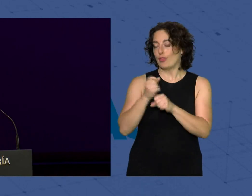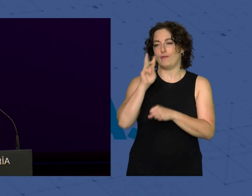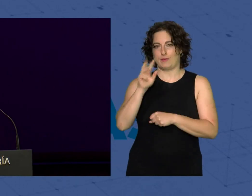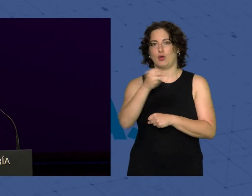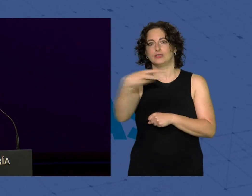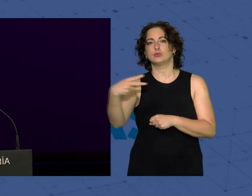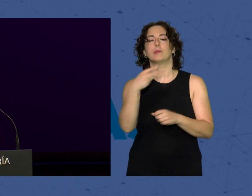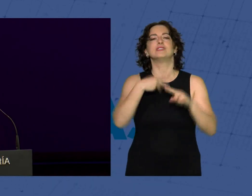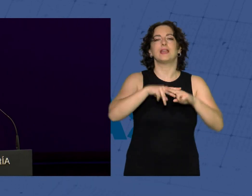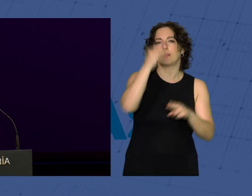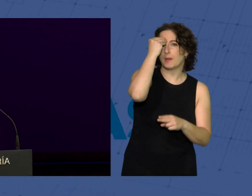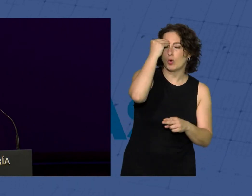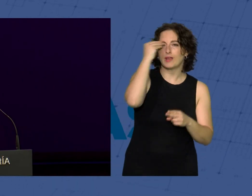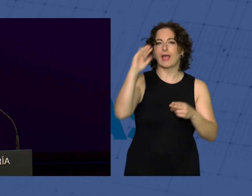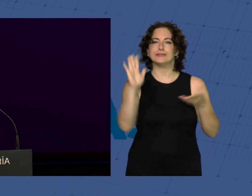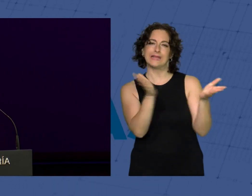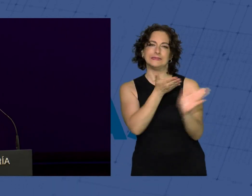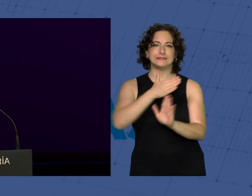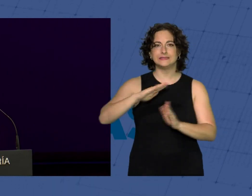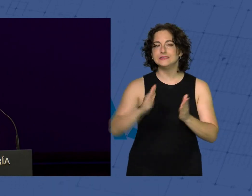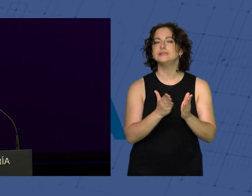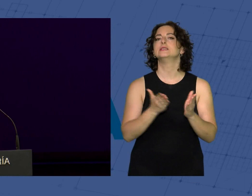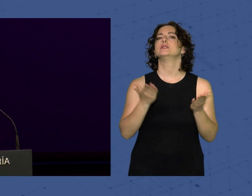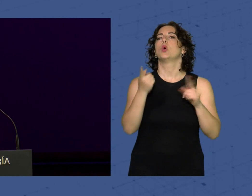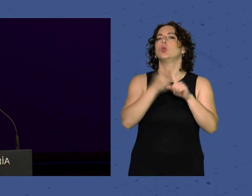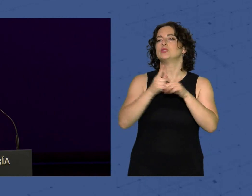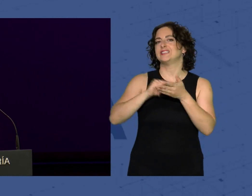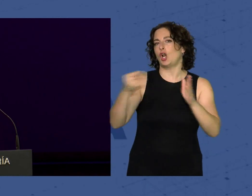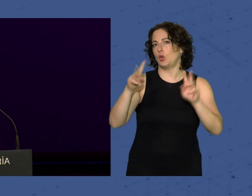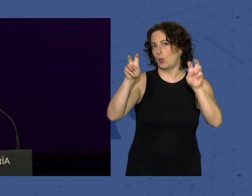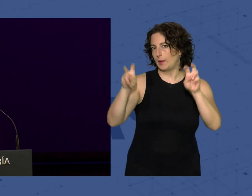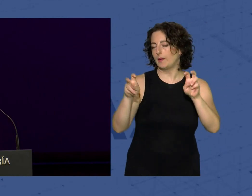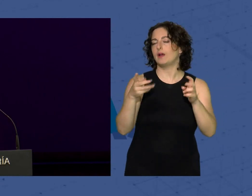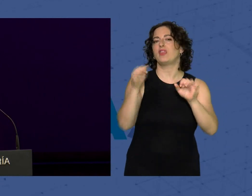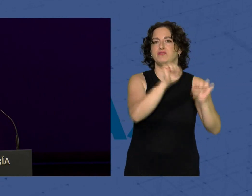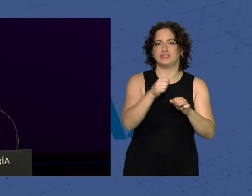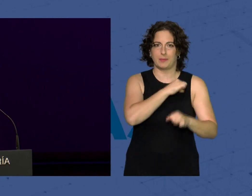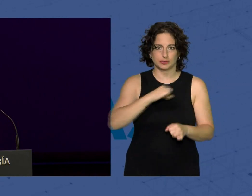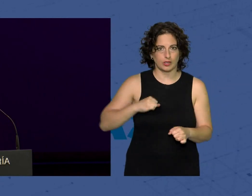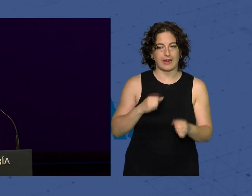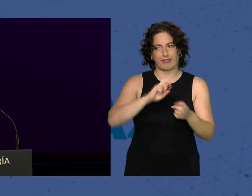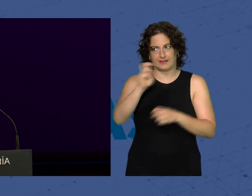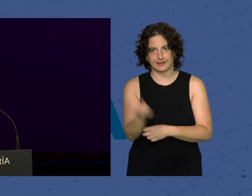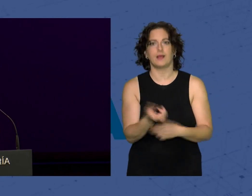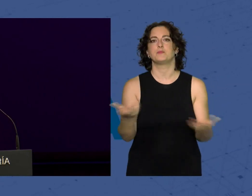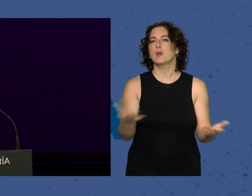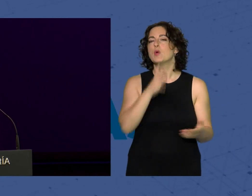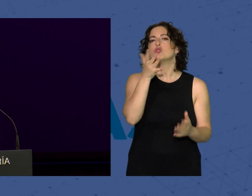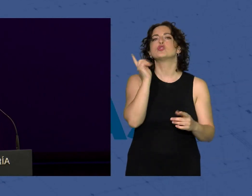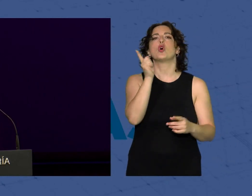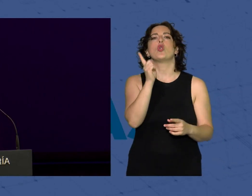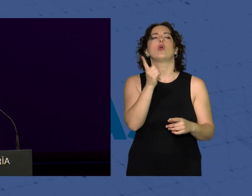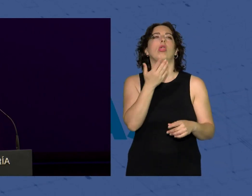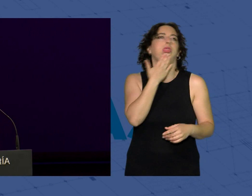talleres de memoria, de tai chi, aprender el uso de las nuevas tecnologías, defensa personal, etc. Porque no se trata solo de